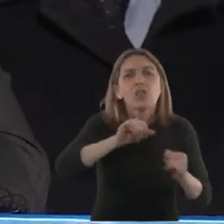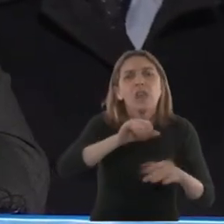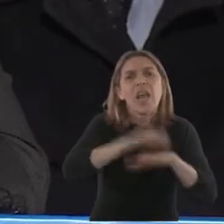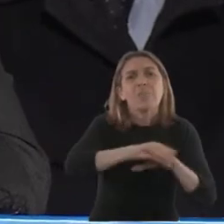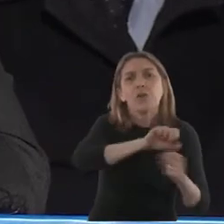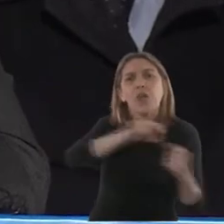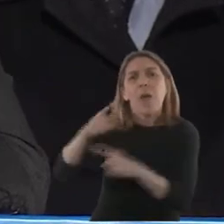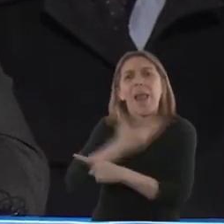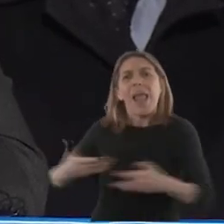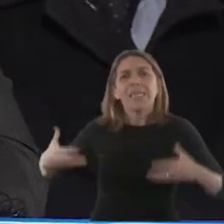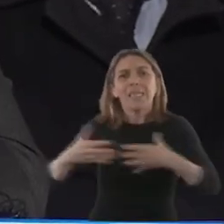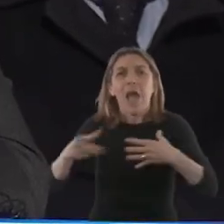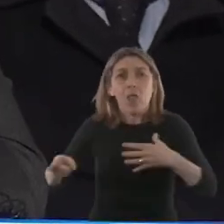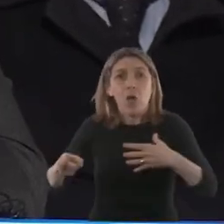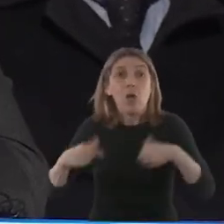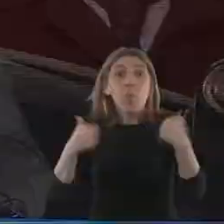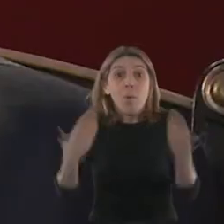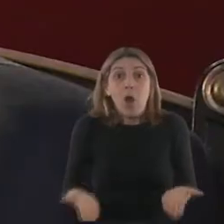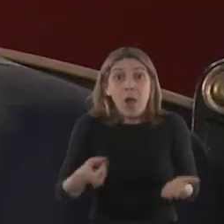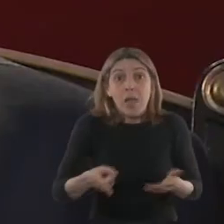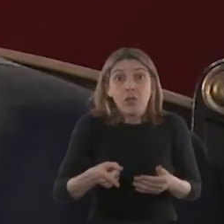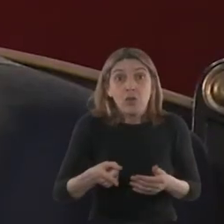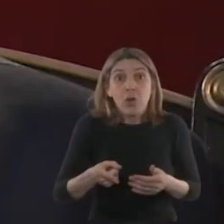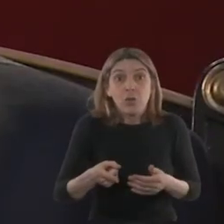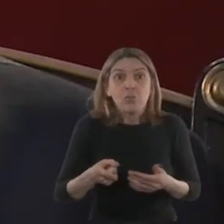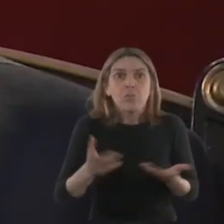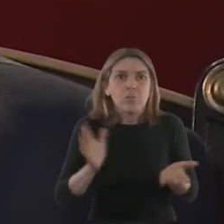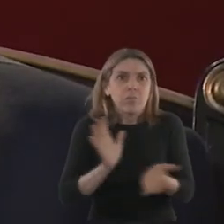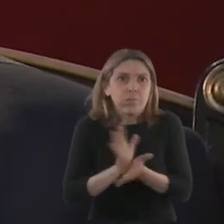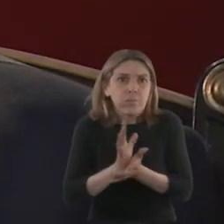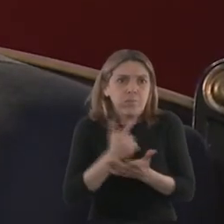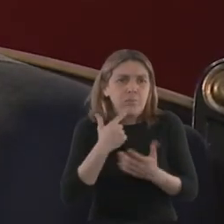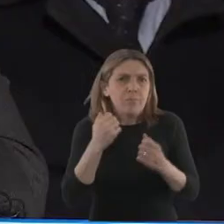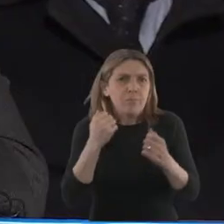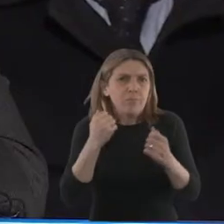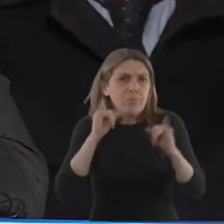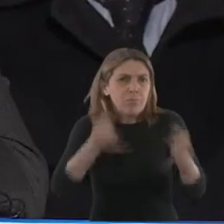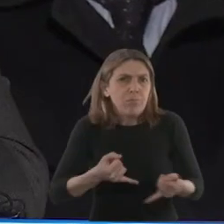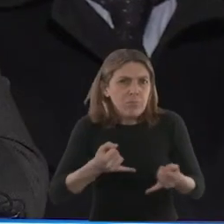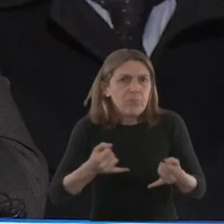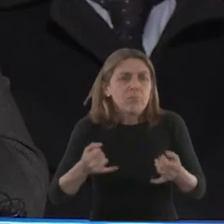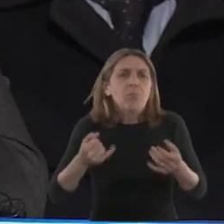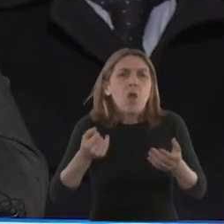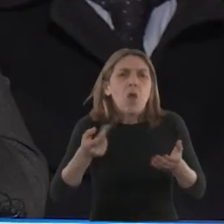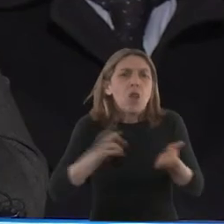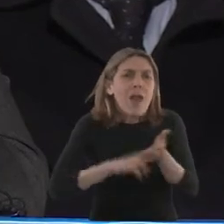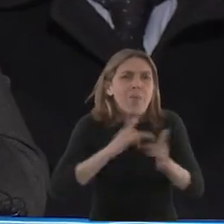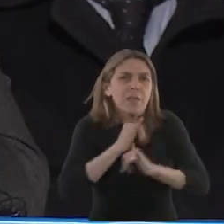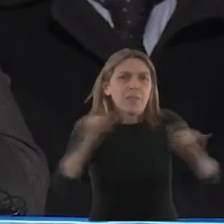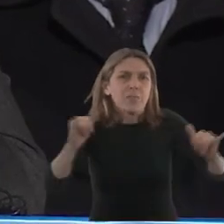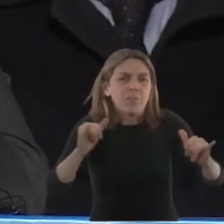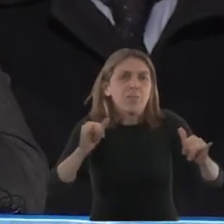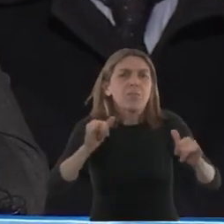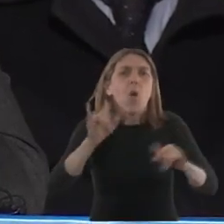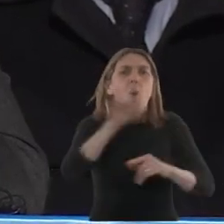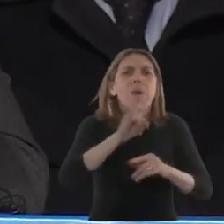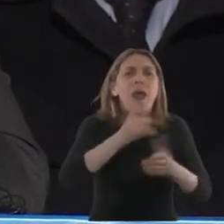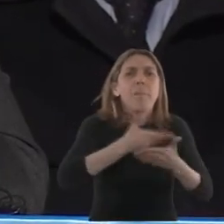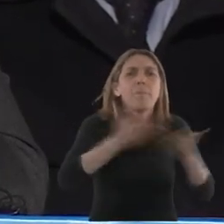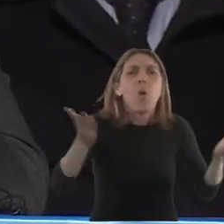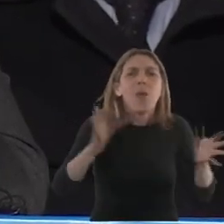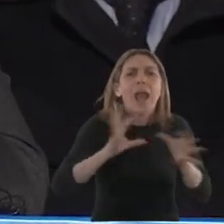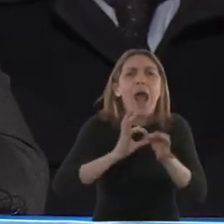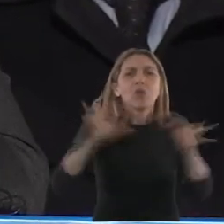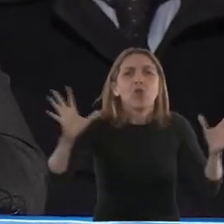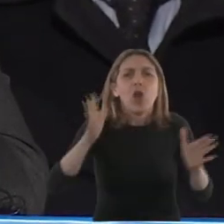Y es en ese contexto que afirmamos nuestros principios de universidad pública,